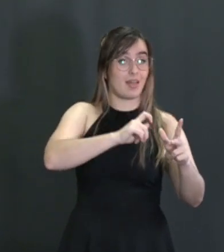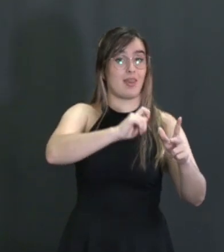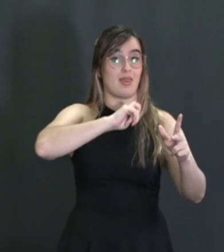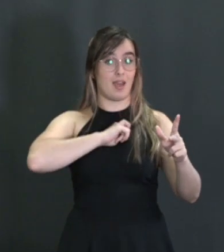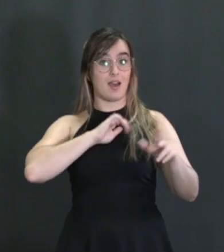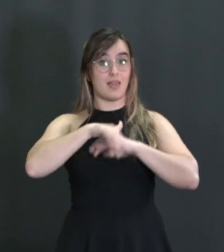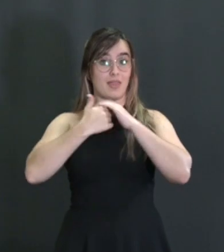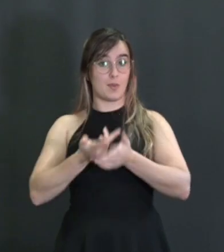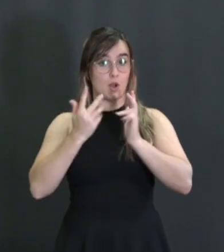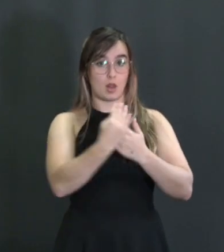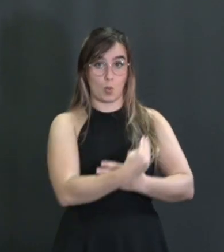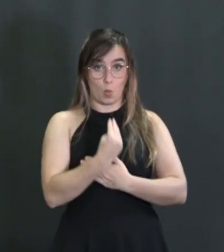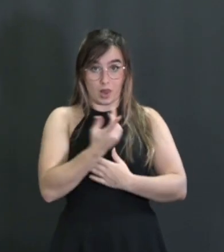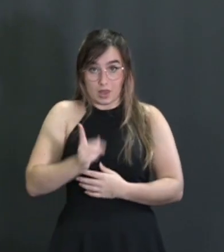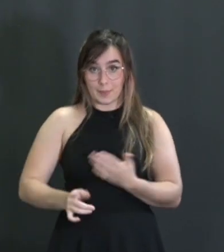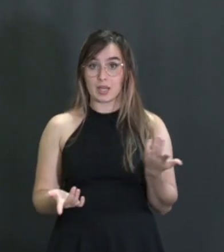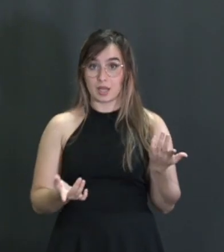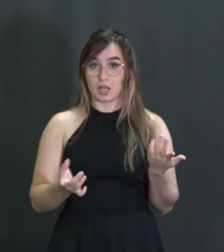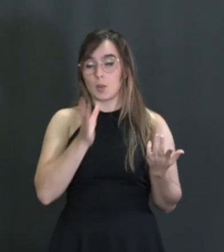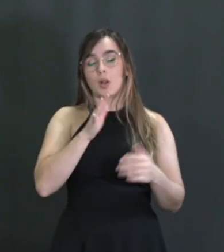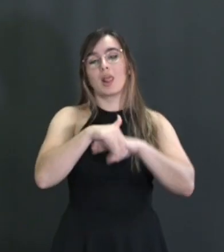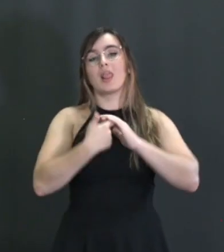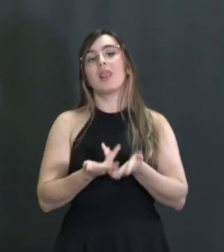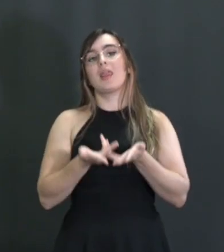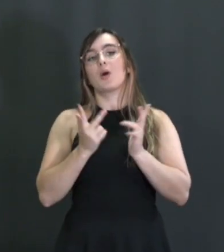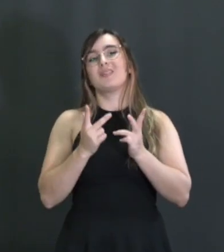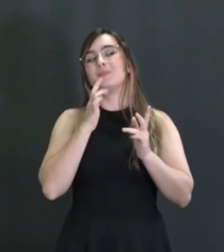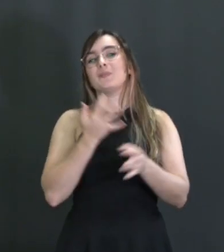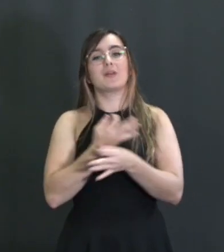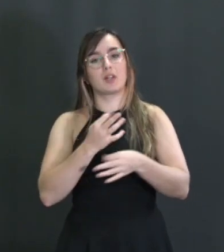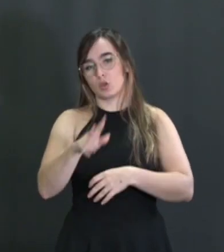las democracias, que bueno, pues tendrán sus imperfecciones,